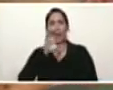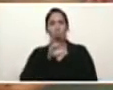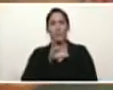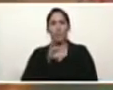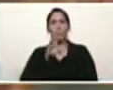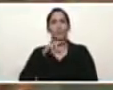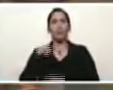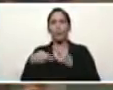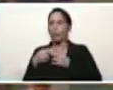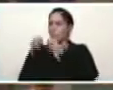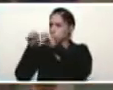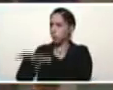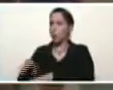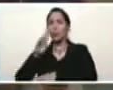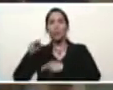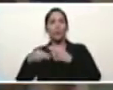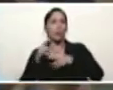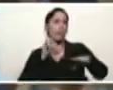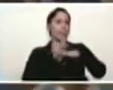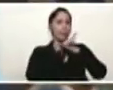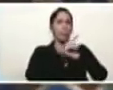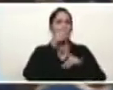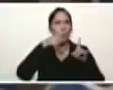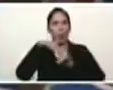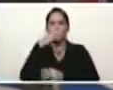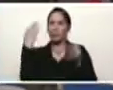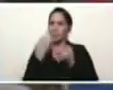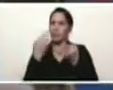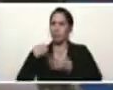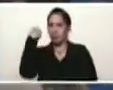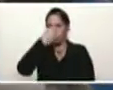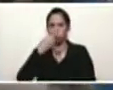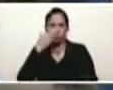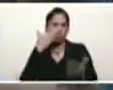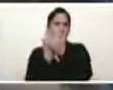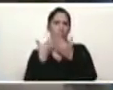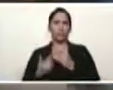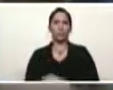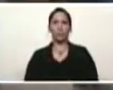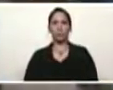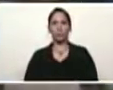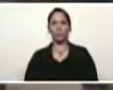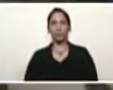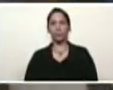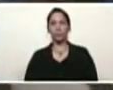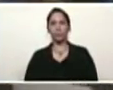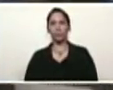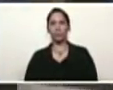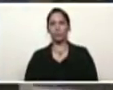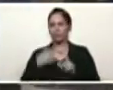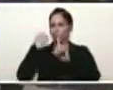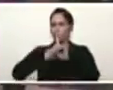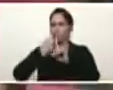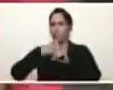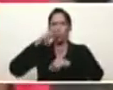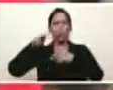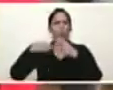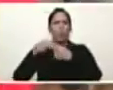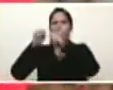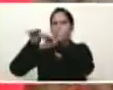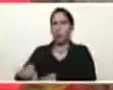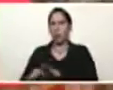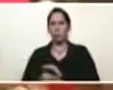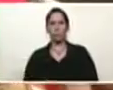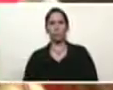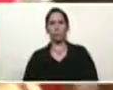ni jamás traicionaré al pueblo. Siempre daré la cara, siempre iré de frente luchando. Jamás me rendiré,